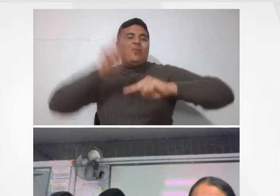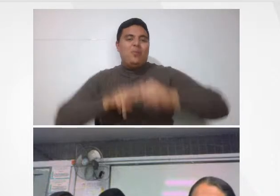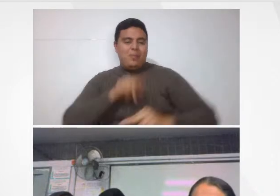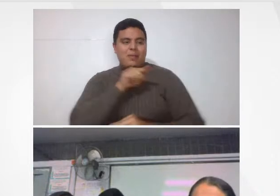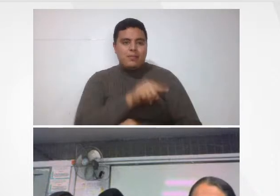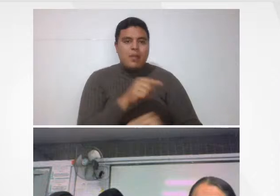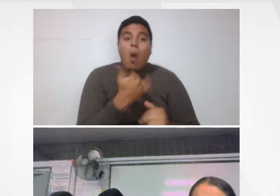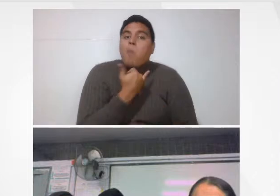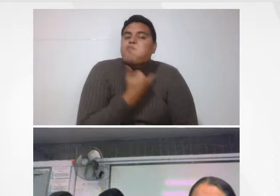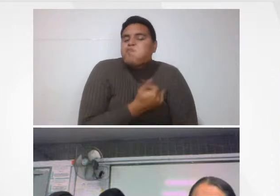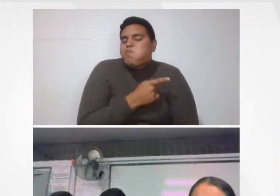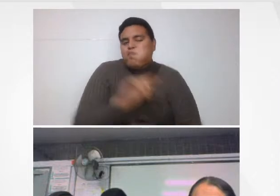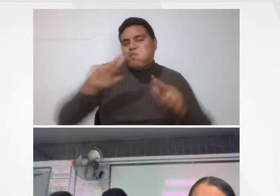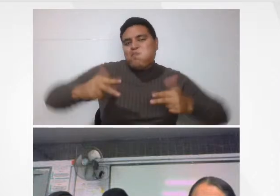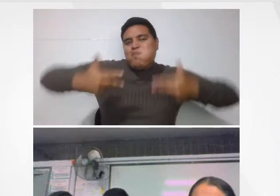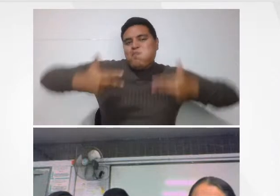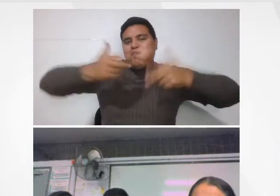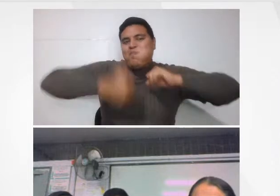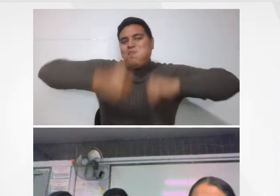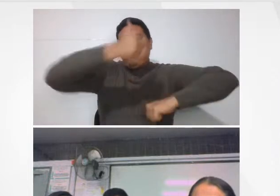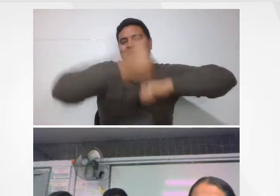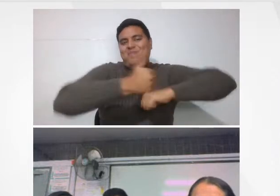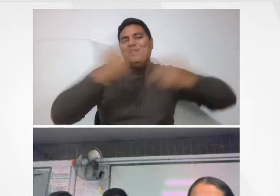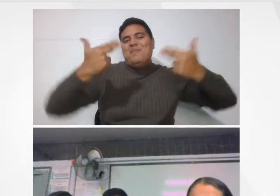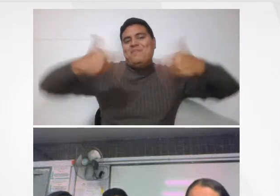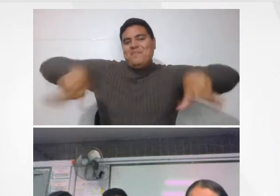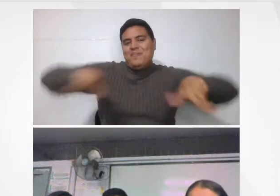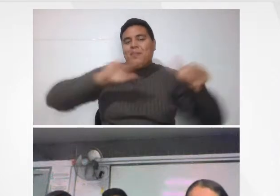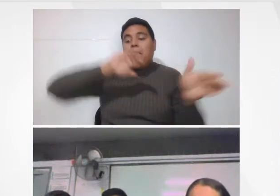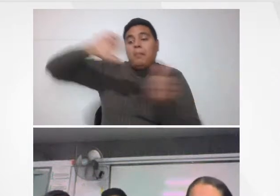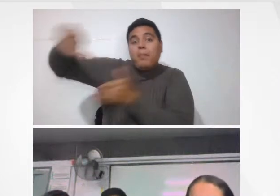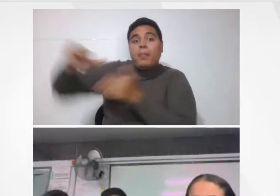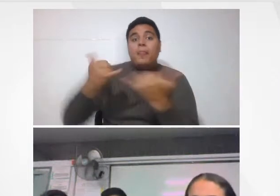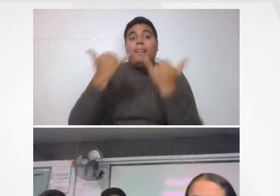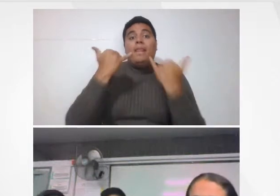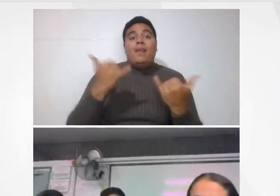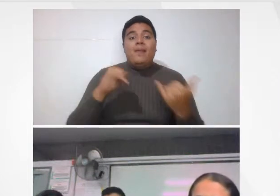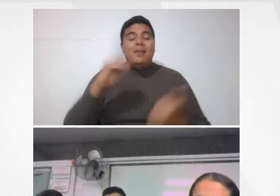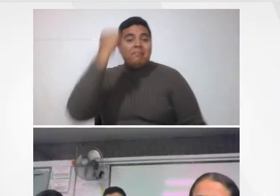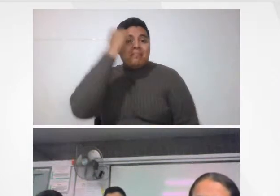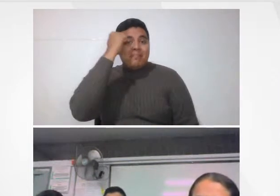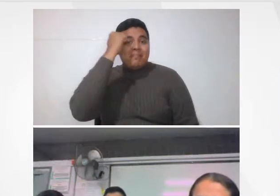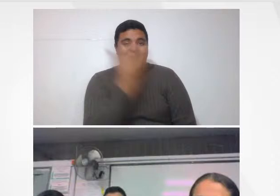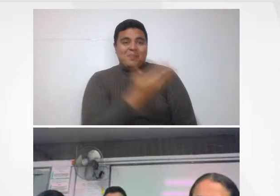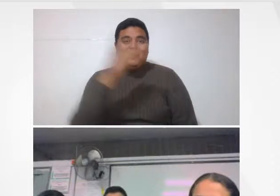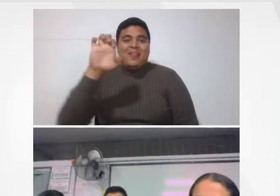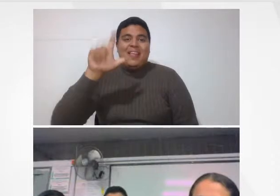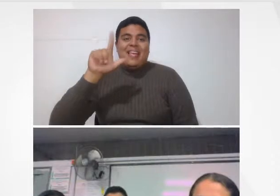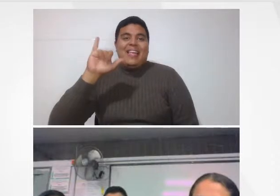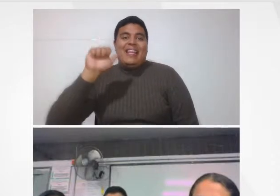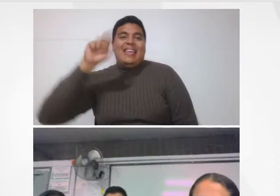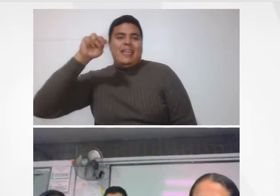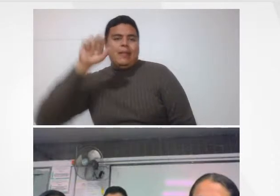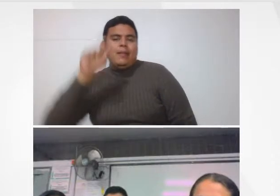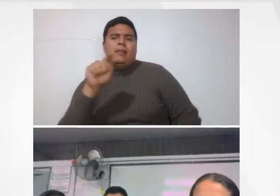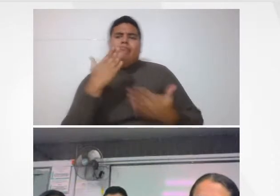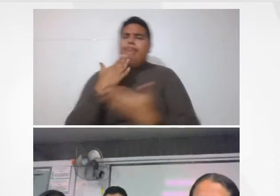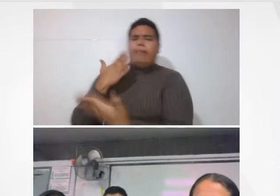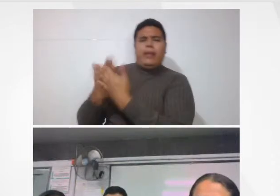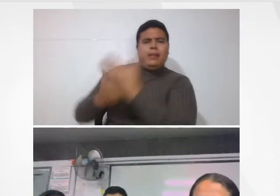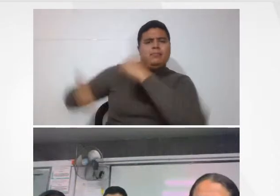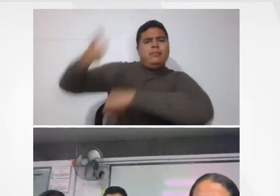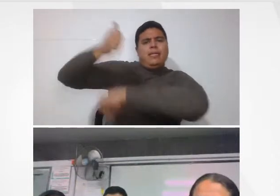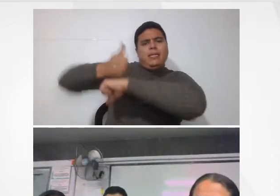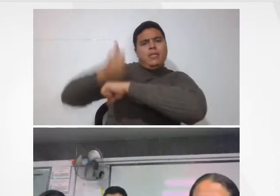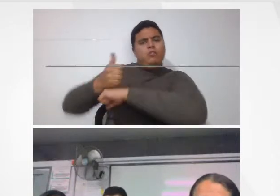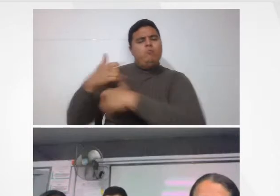directamente. Volvemos con nuestra maestra, la maestra Eliana, agradecerle por supuesto al rector Hernando, muchas gracias por su disponibilidad y participación y continuamos